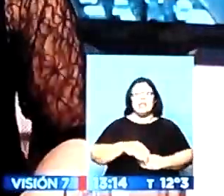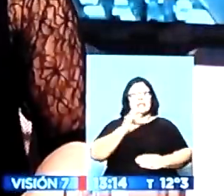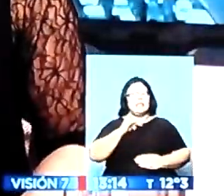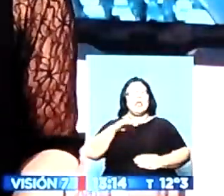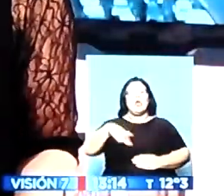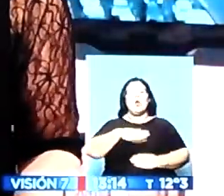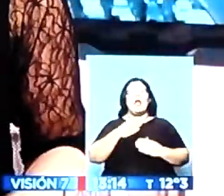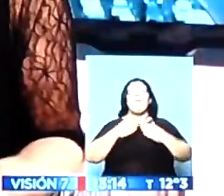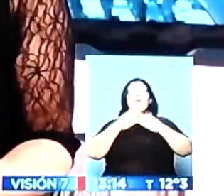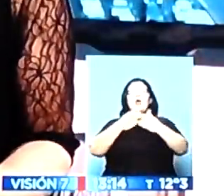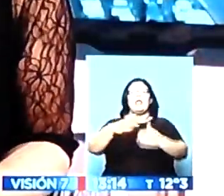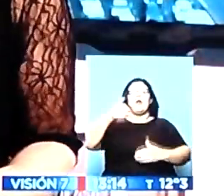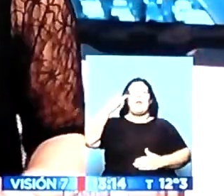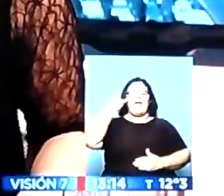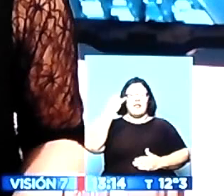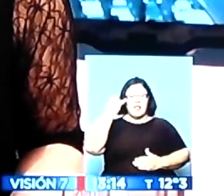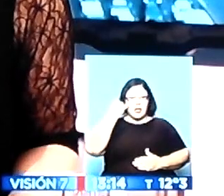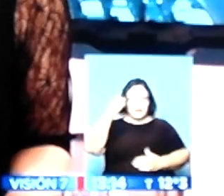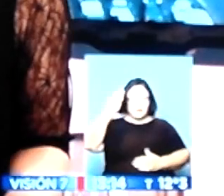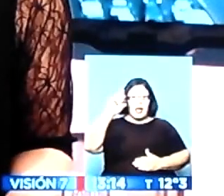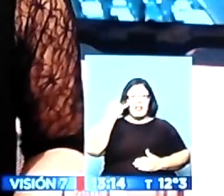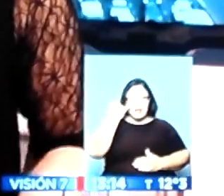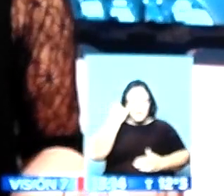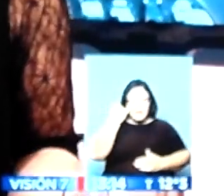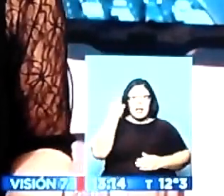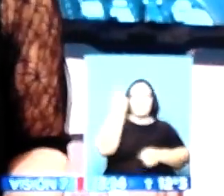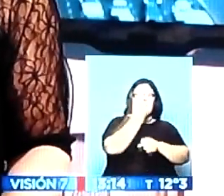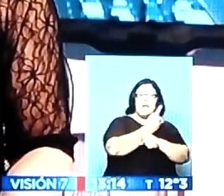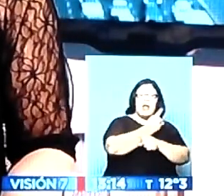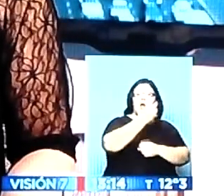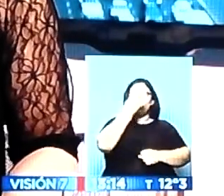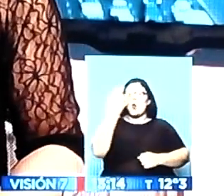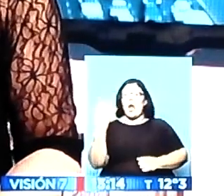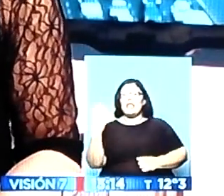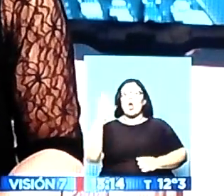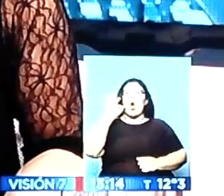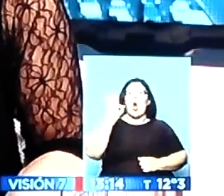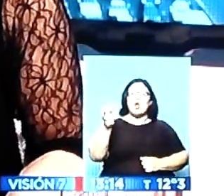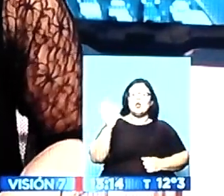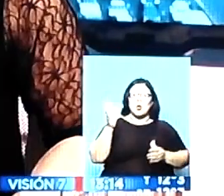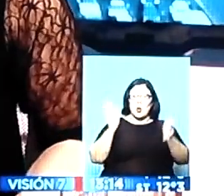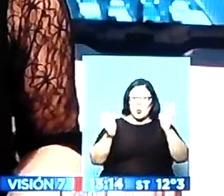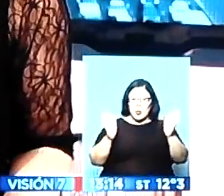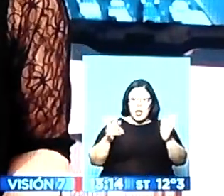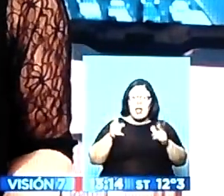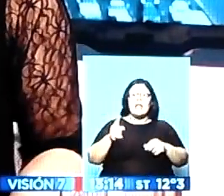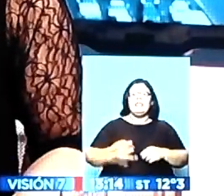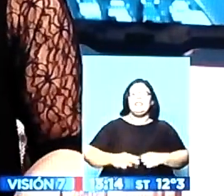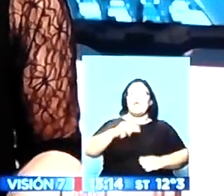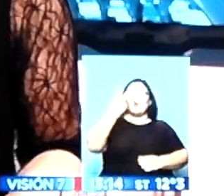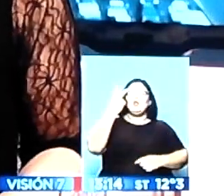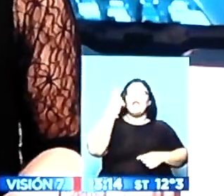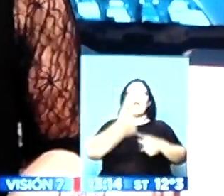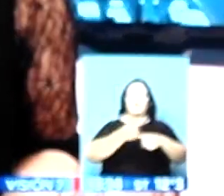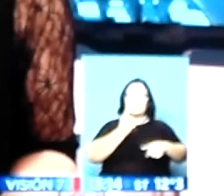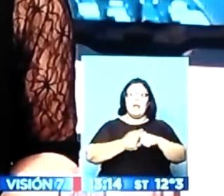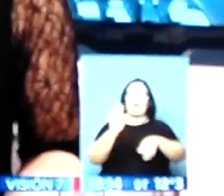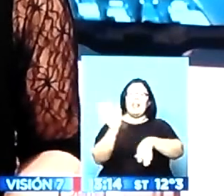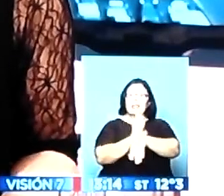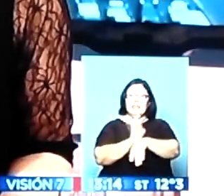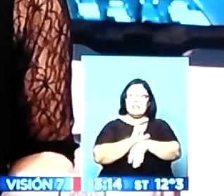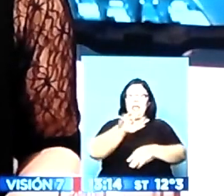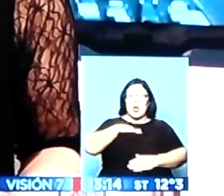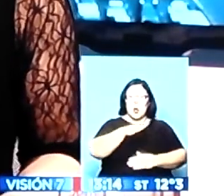Puerto Madryn estamos hablando de lo que va a ocurrir entre el 1 y el 4 de octubre con la segunda edición del Festival Internacional de Cine de